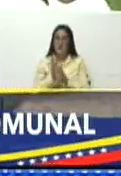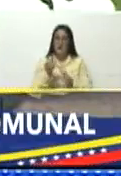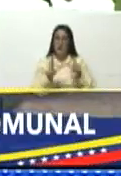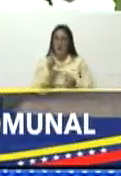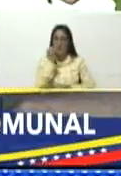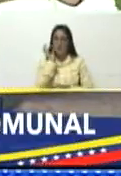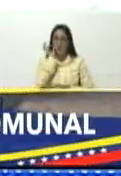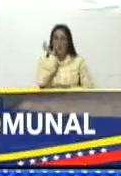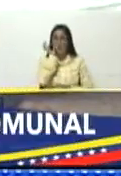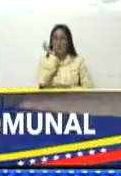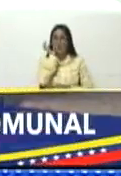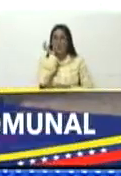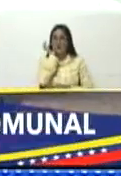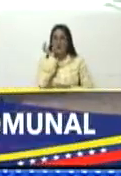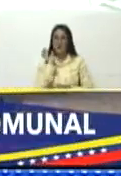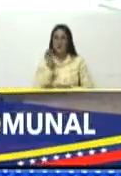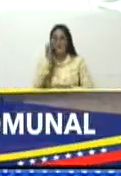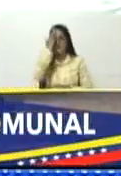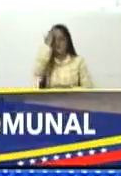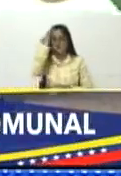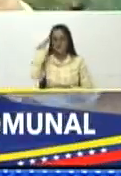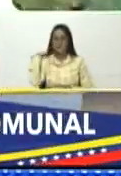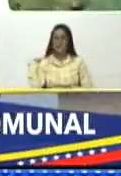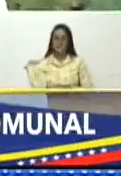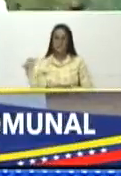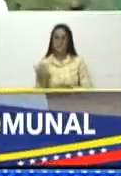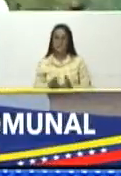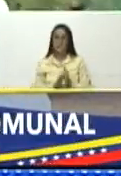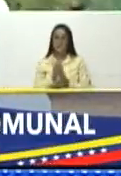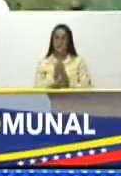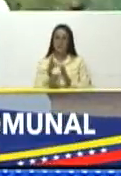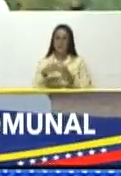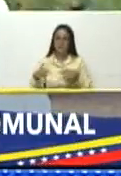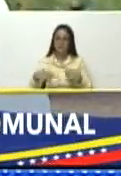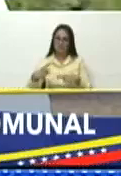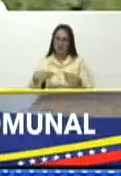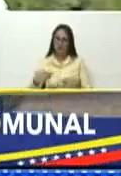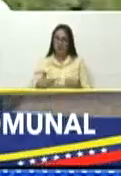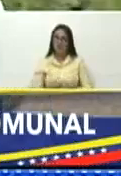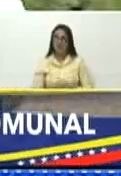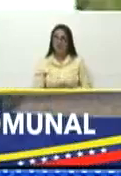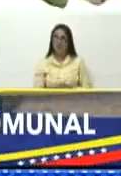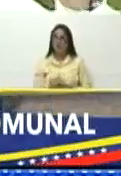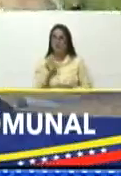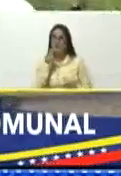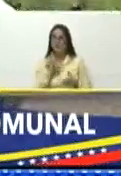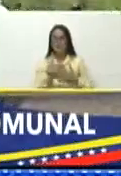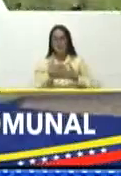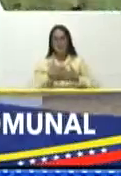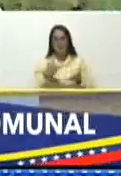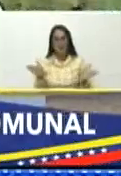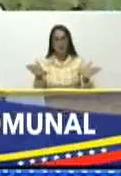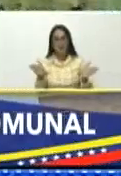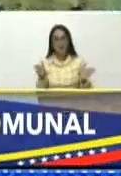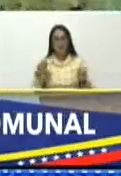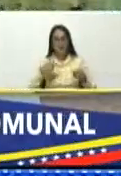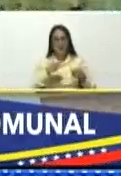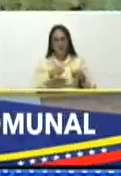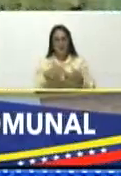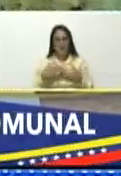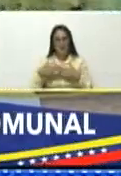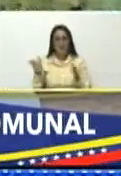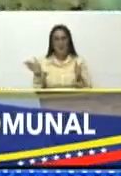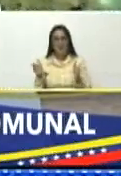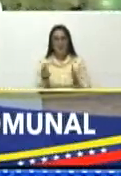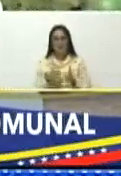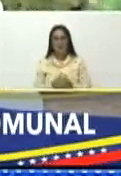emprendedoras, por montones. Ustedes, la cantidad de emprendedores que surgen todos los días. La gente abre una ventana de su casa y vende en la ventana,